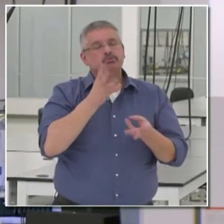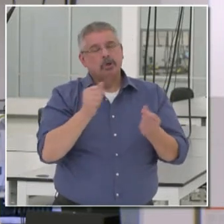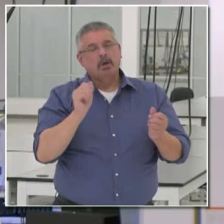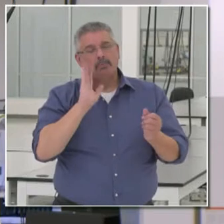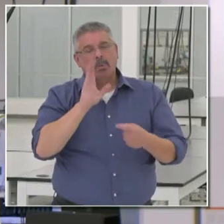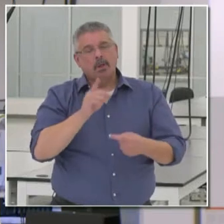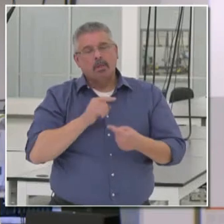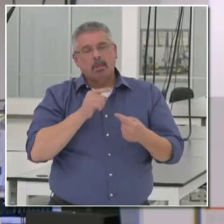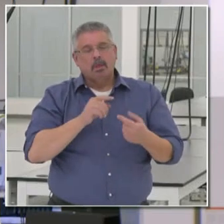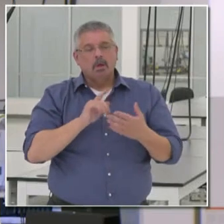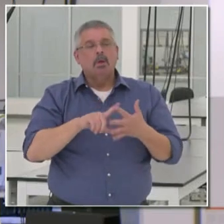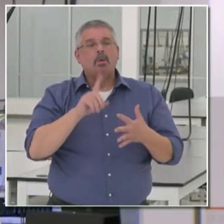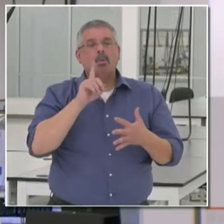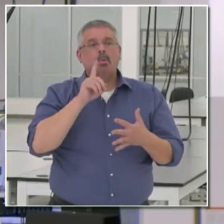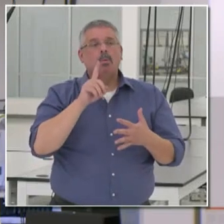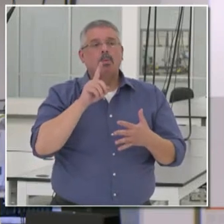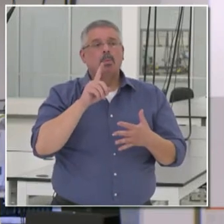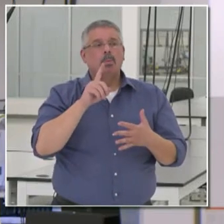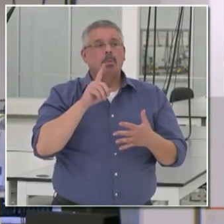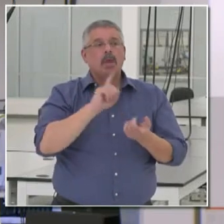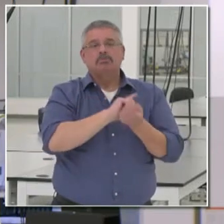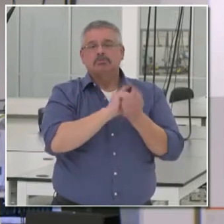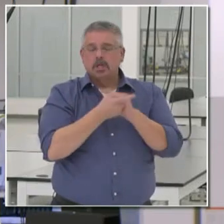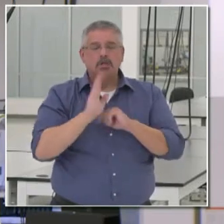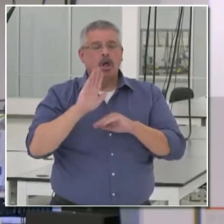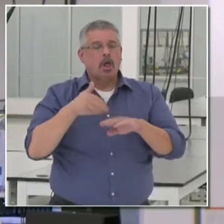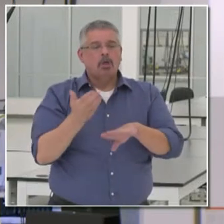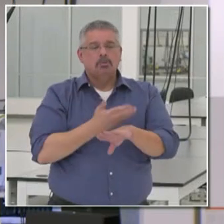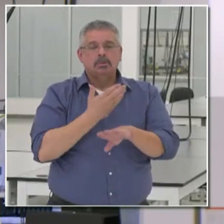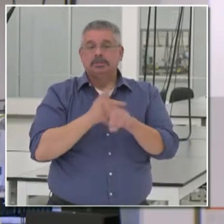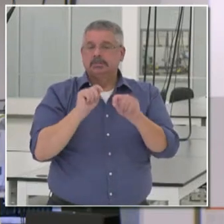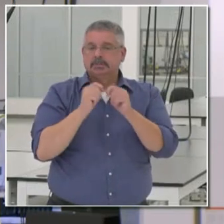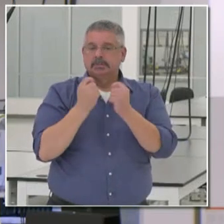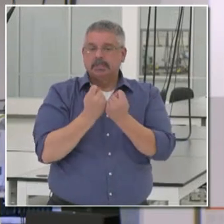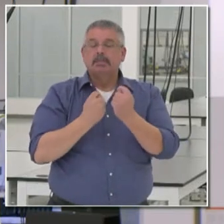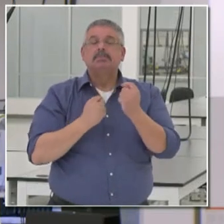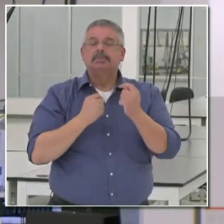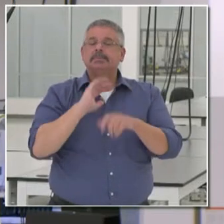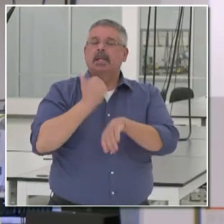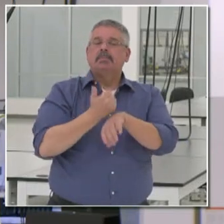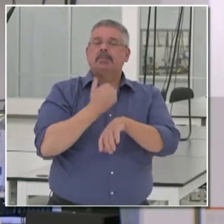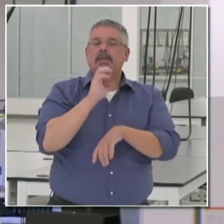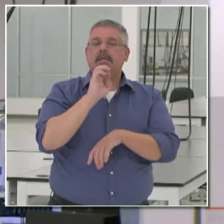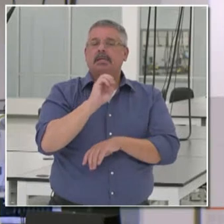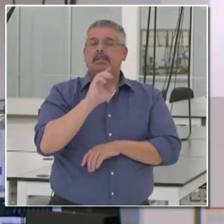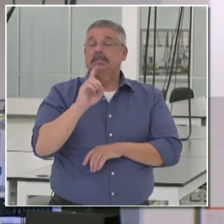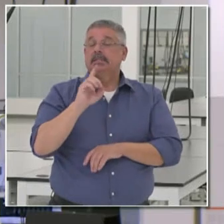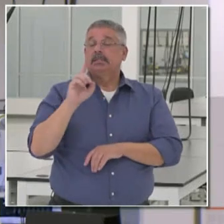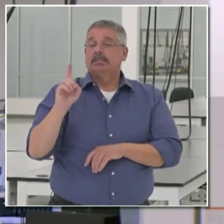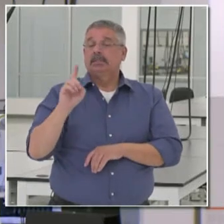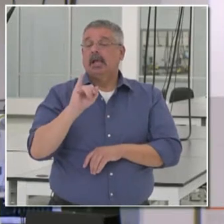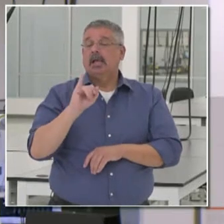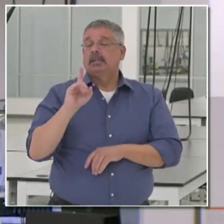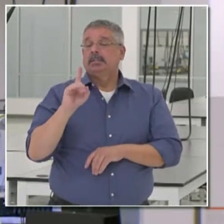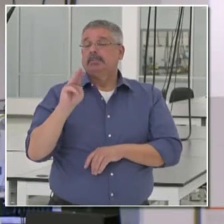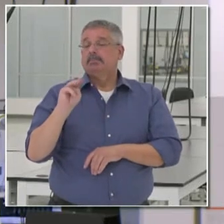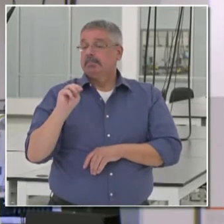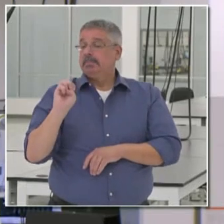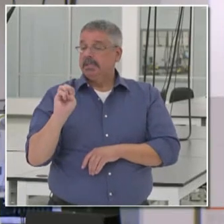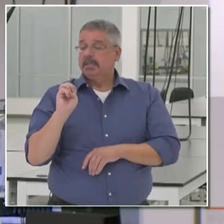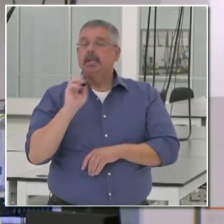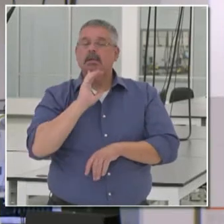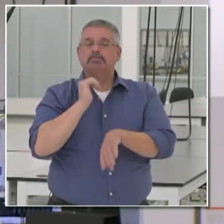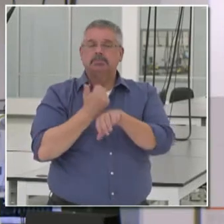por supuesto que hemos distribuido todos los otros tipos de la información y protocolos